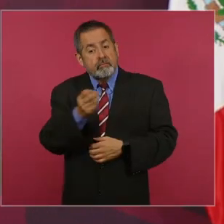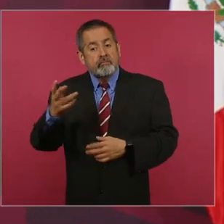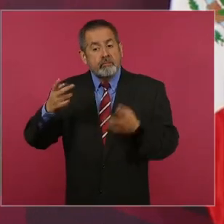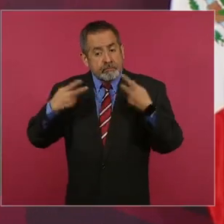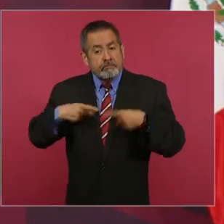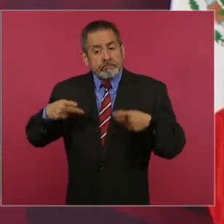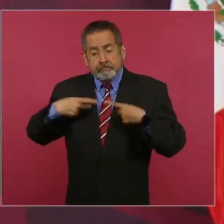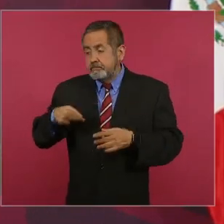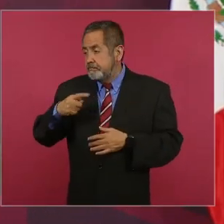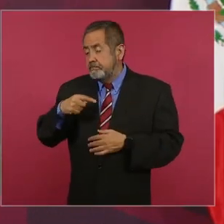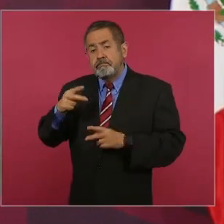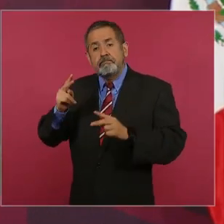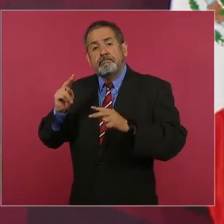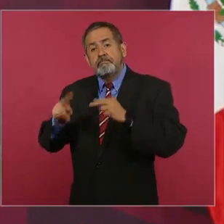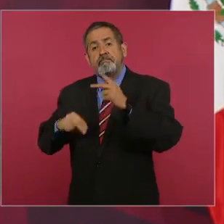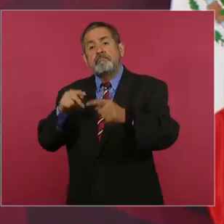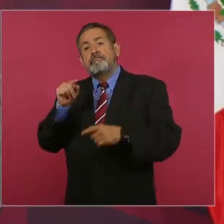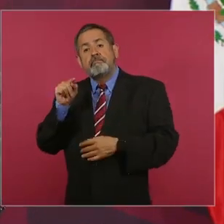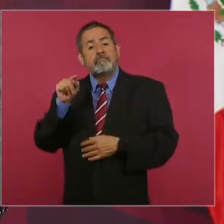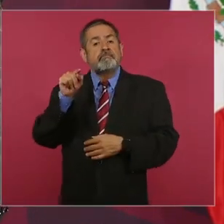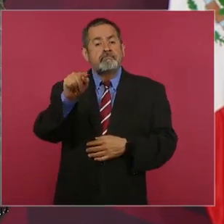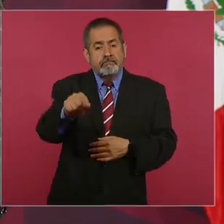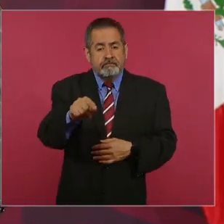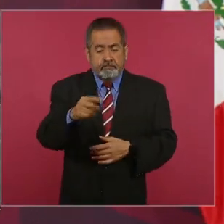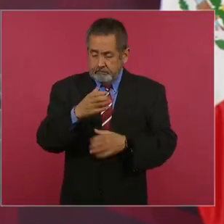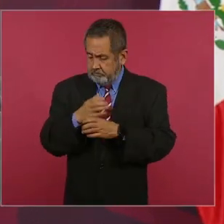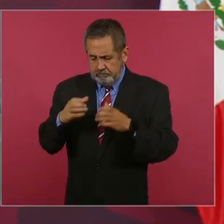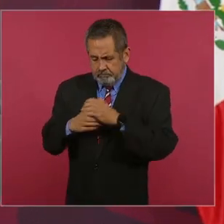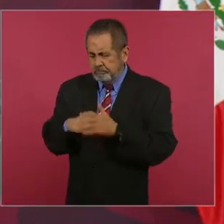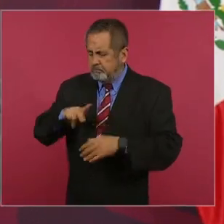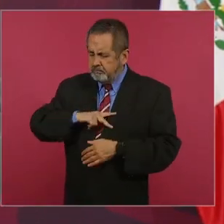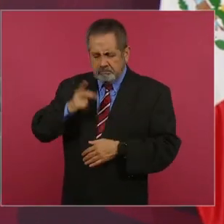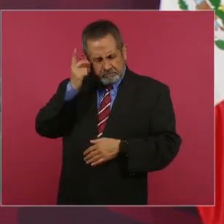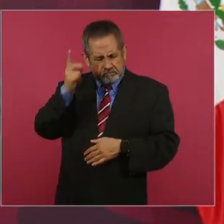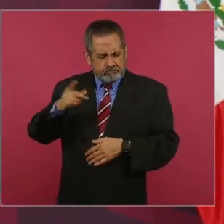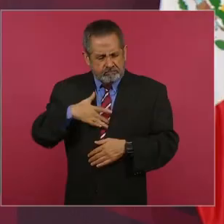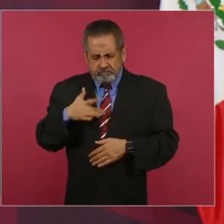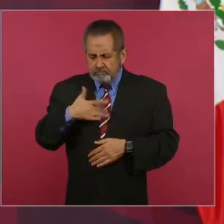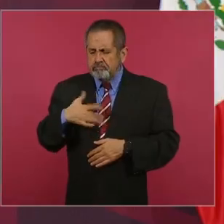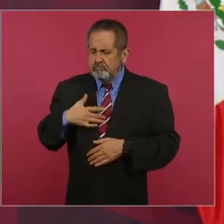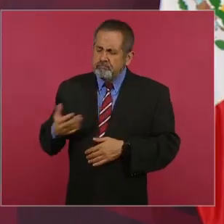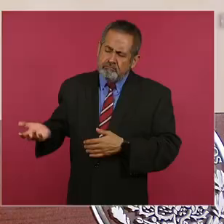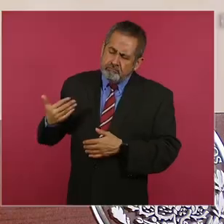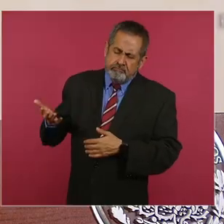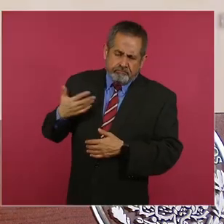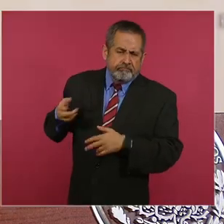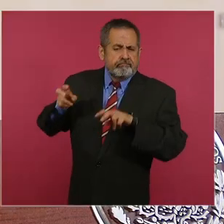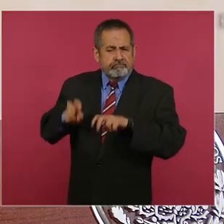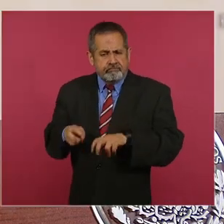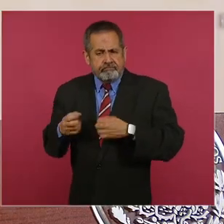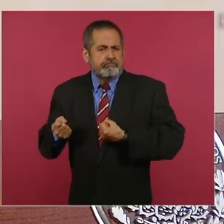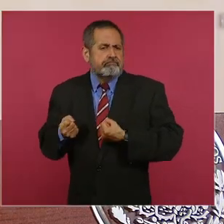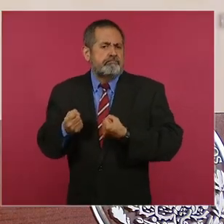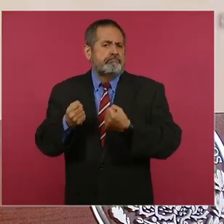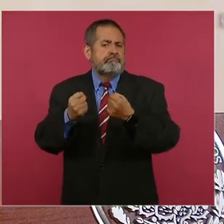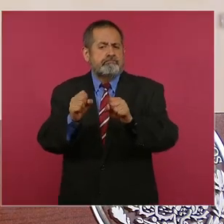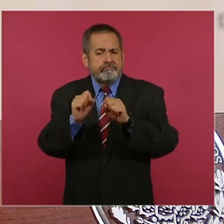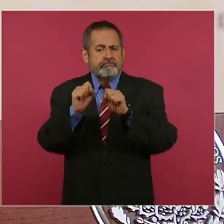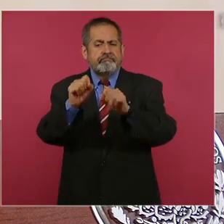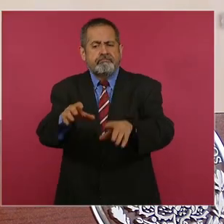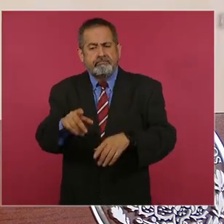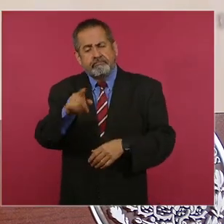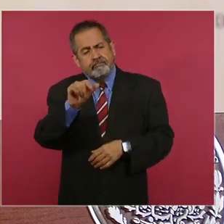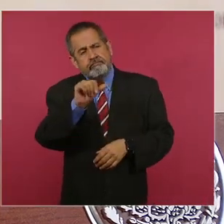que lleva cosas en apoyo a sus